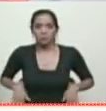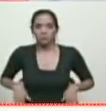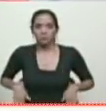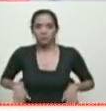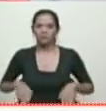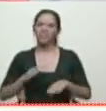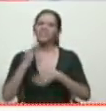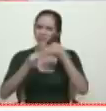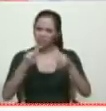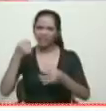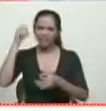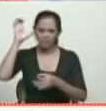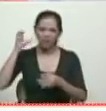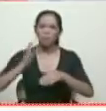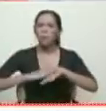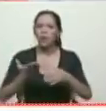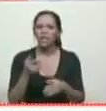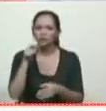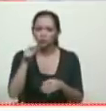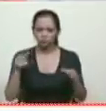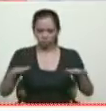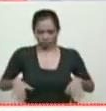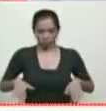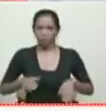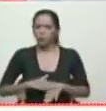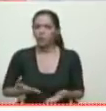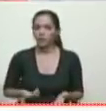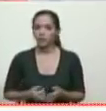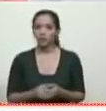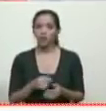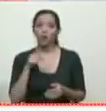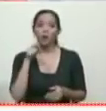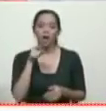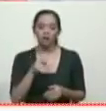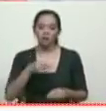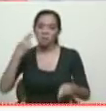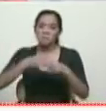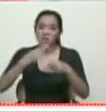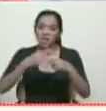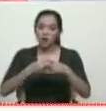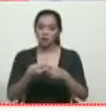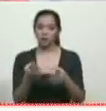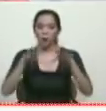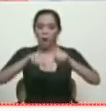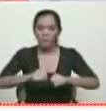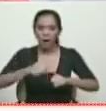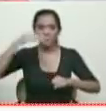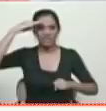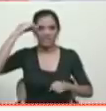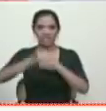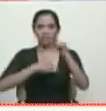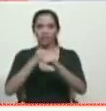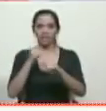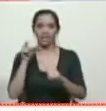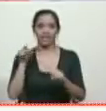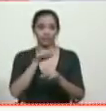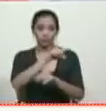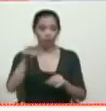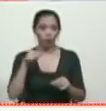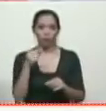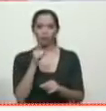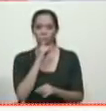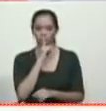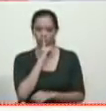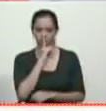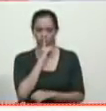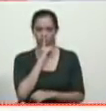mano. Deberían explicarle al país por qué cuando nos amenazan con una intervención militar extranjera, ellos se quedan callados. ¿Por qué